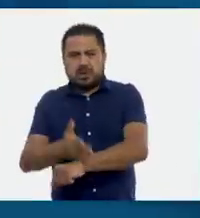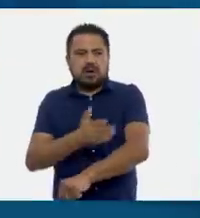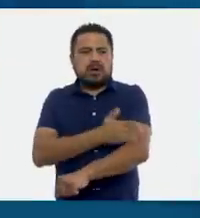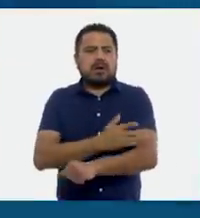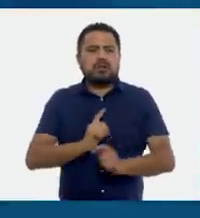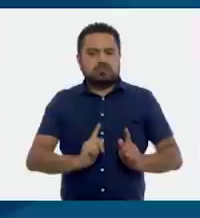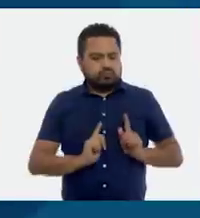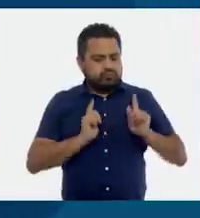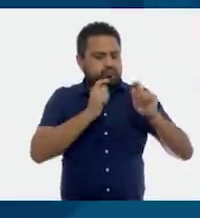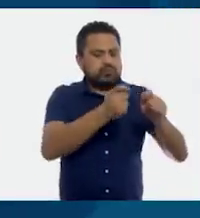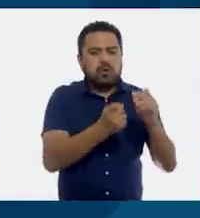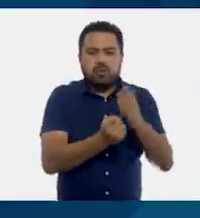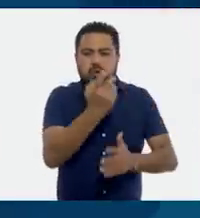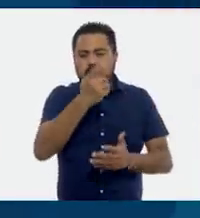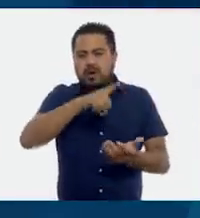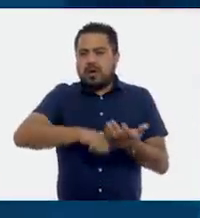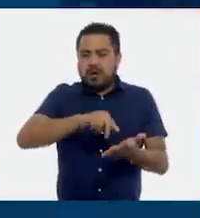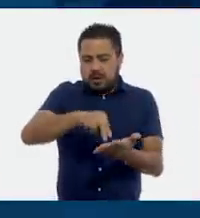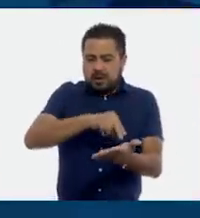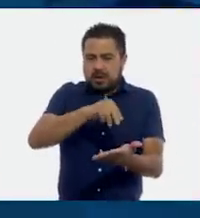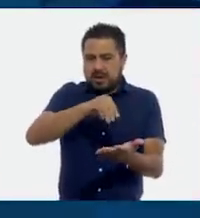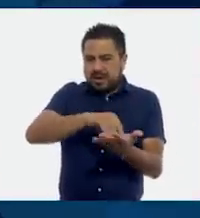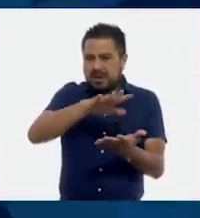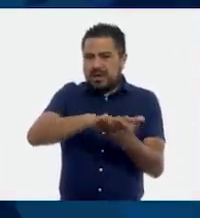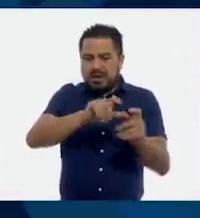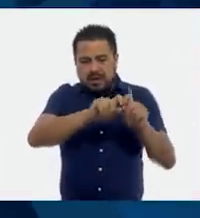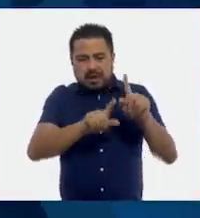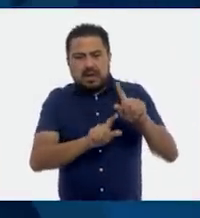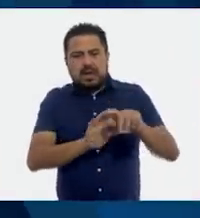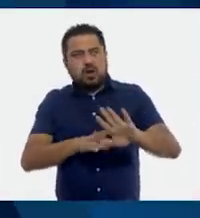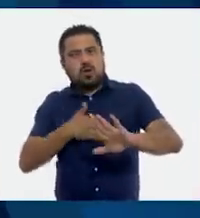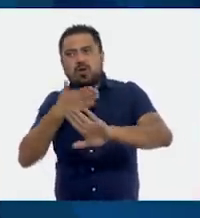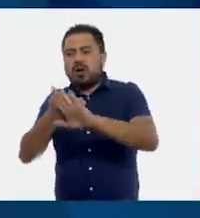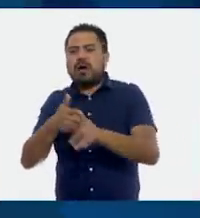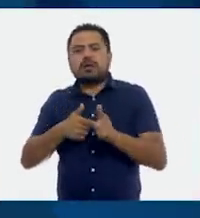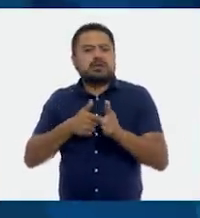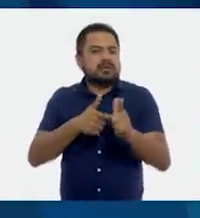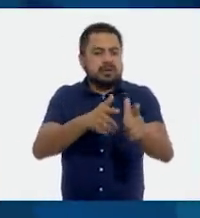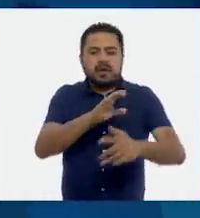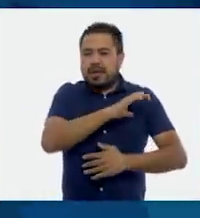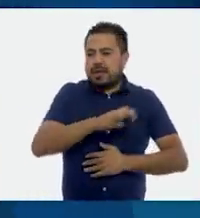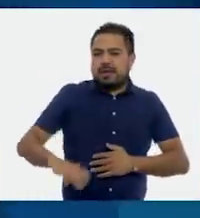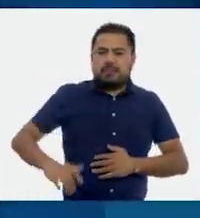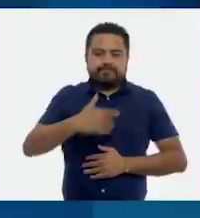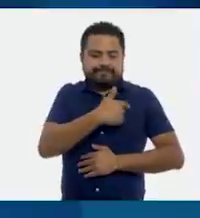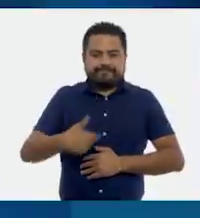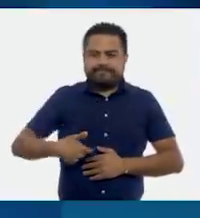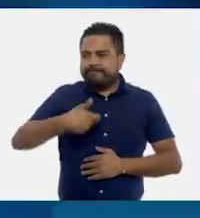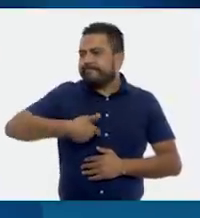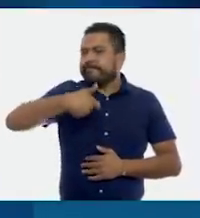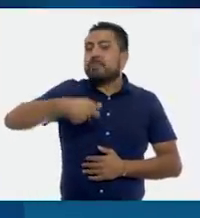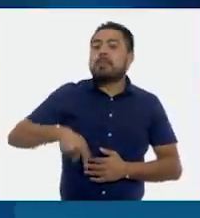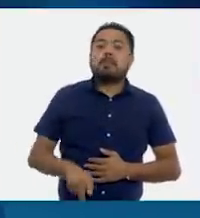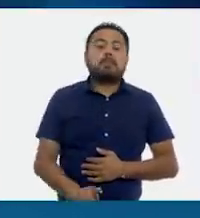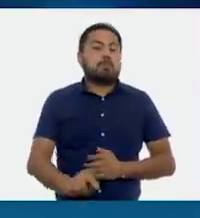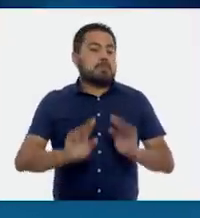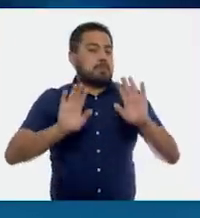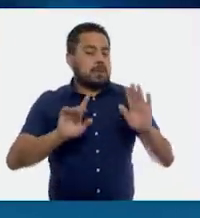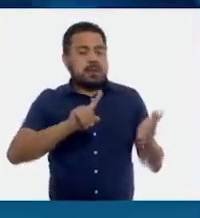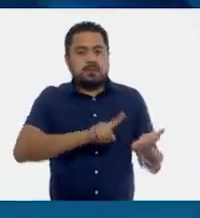fue designado por la Convención Nacional Antirreeleccionista como candidato presidencial. Pero,